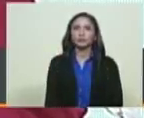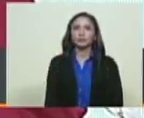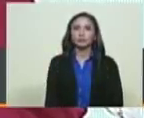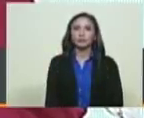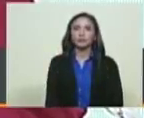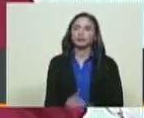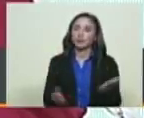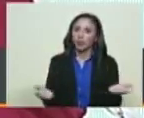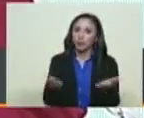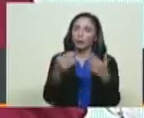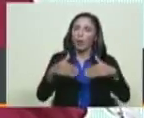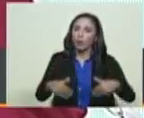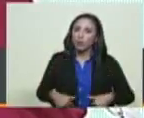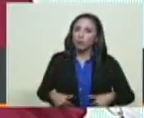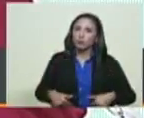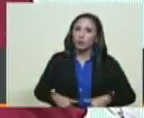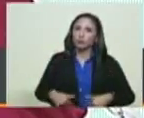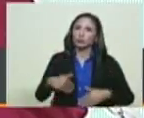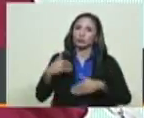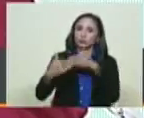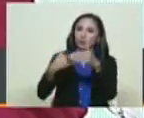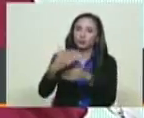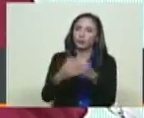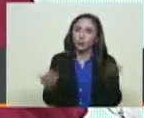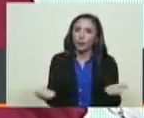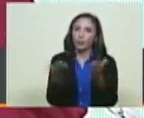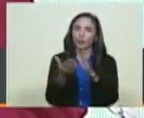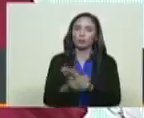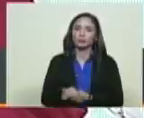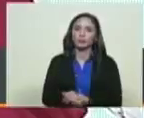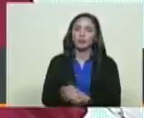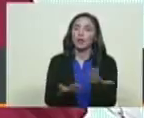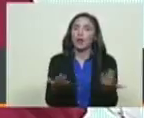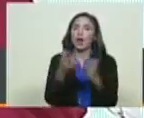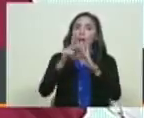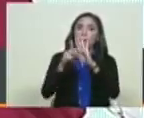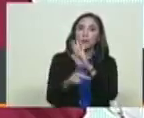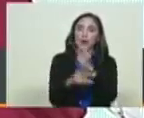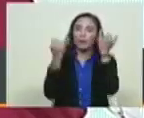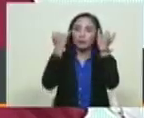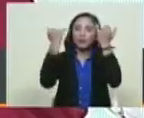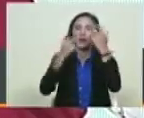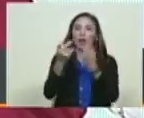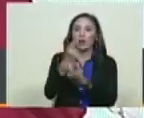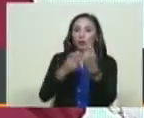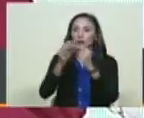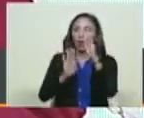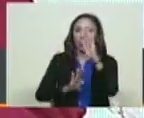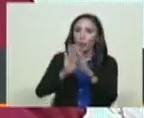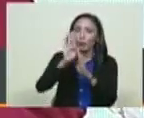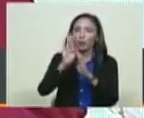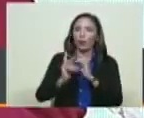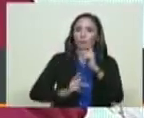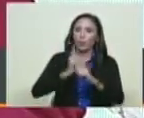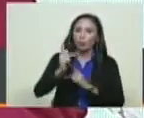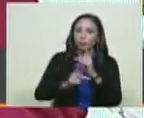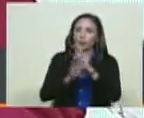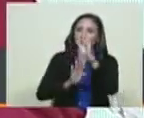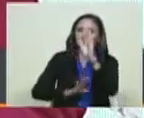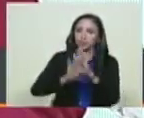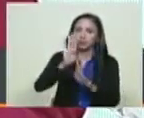hagamos un gran esfuerzo porque el programa de recuperación económica crecimiento y prosperidad